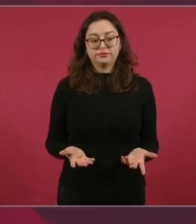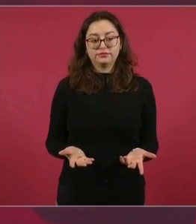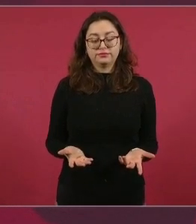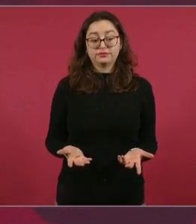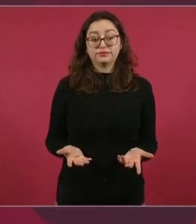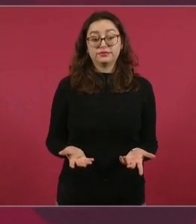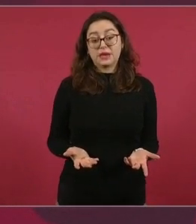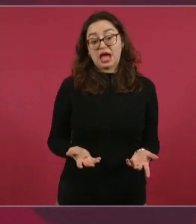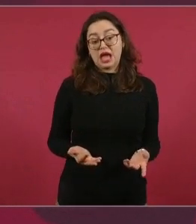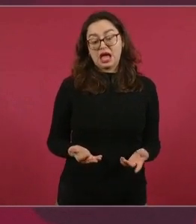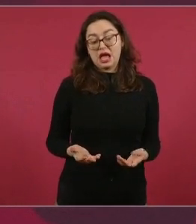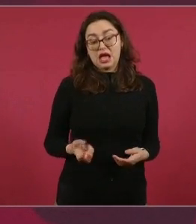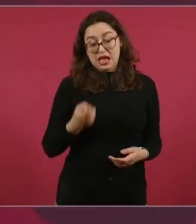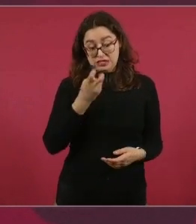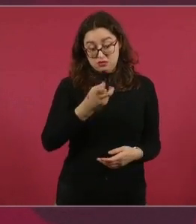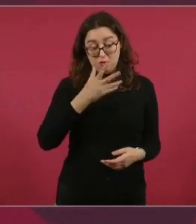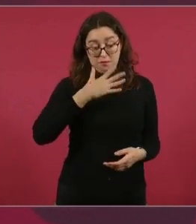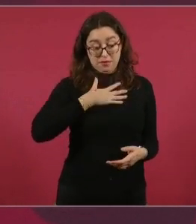decide